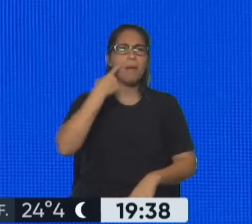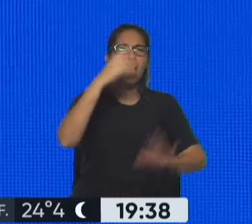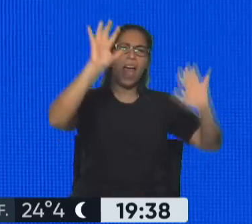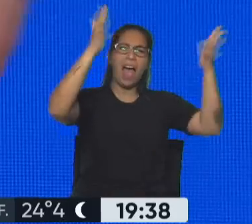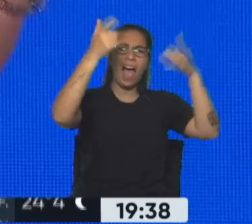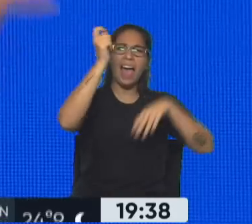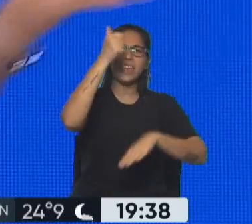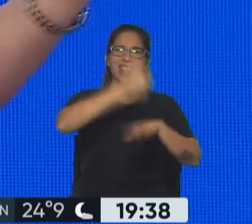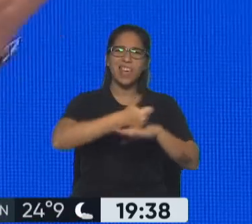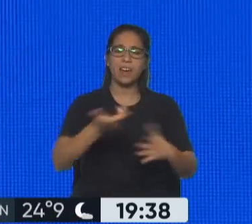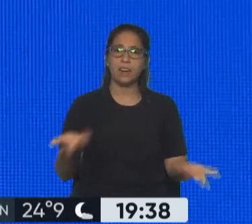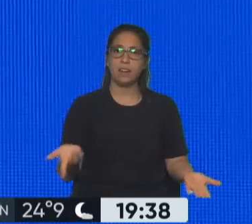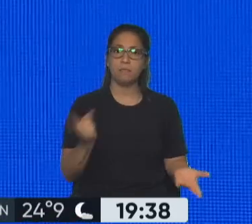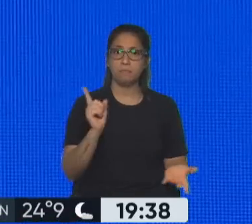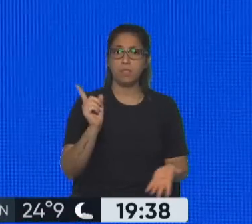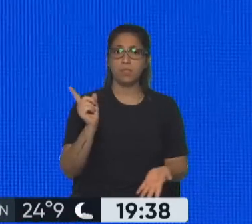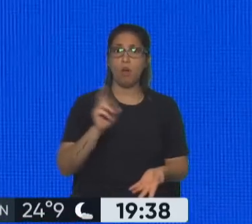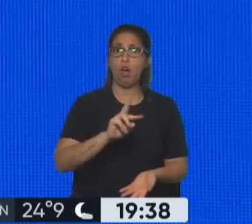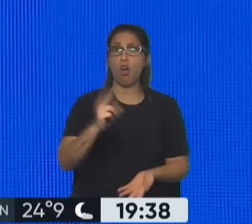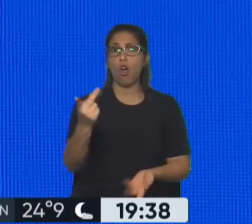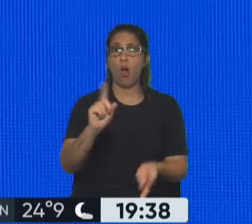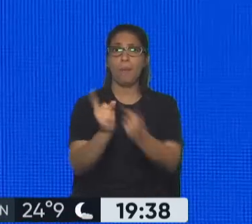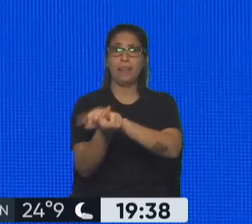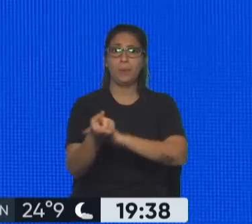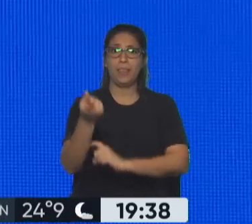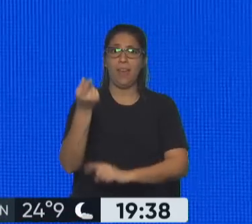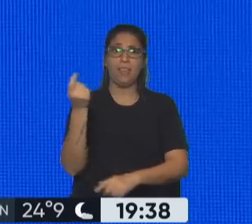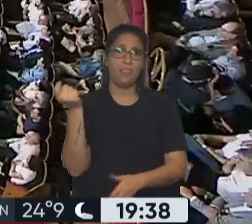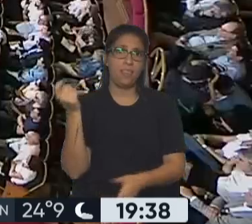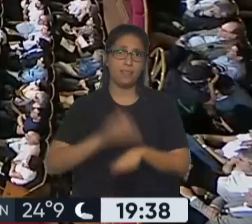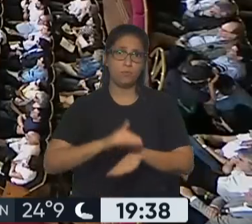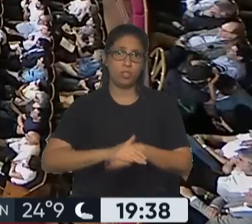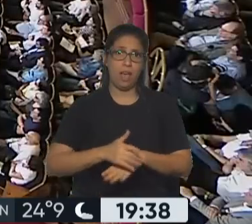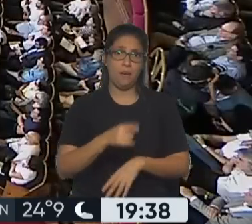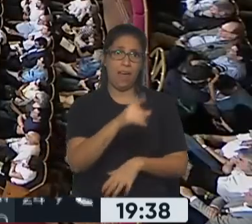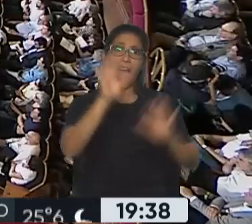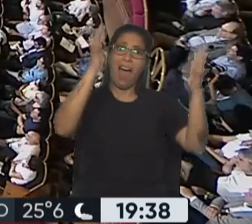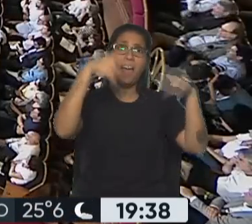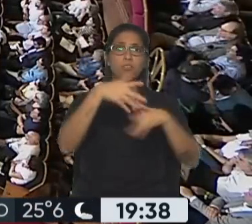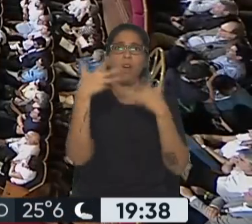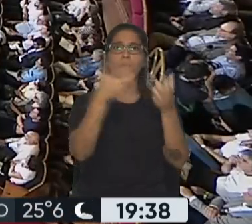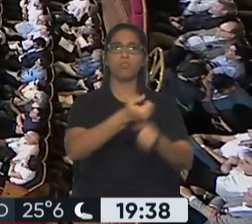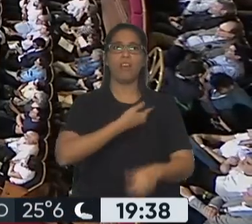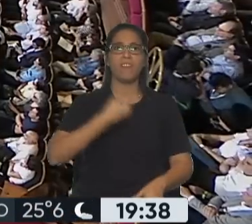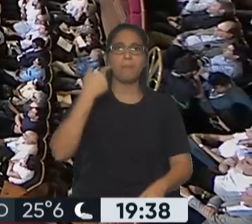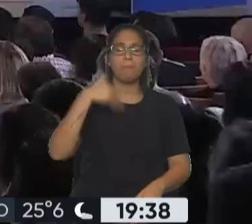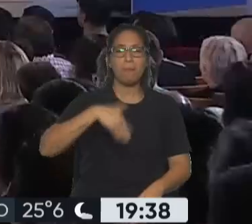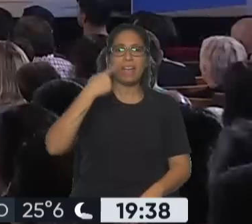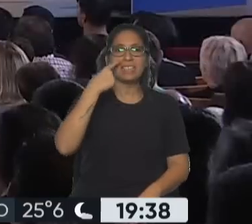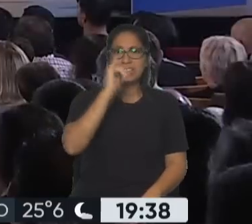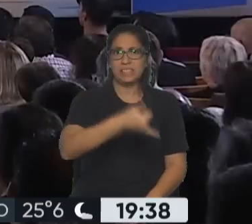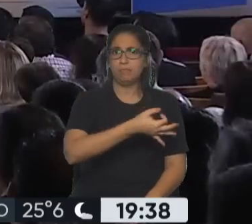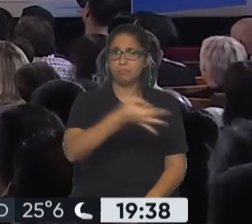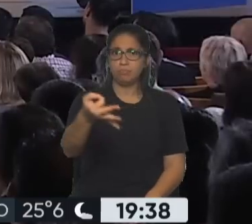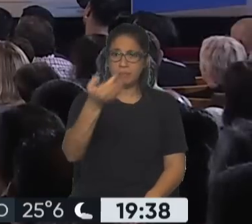Internacional? Bueno, al autor de la convertibilidad. Eso sí fue apoyado por el Fondo Monetario Internacional. Miren